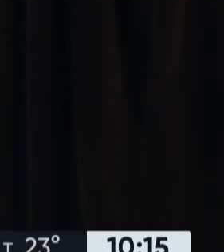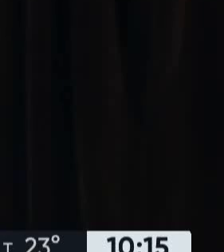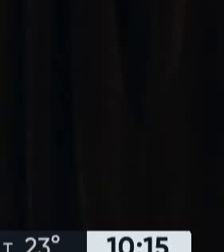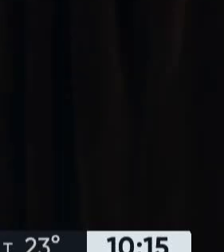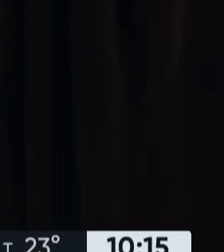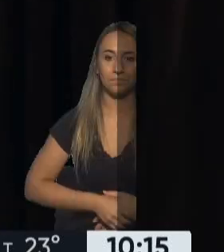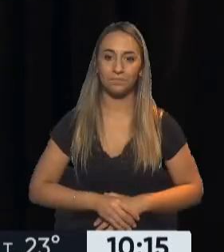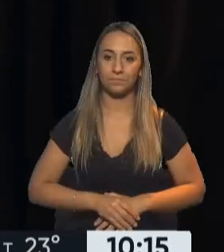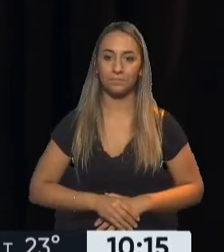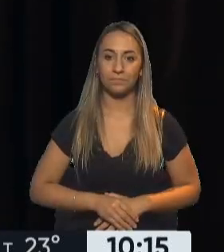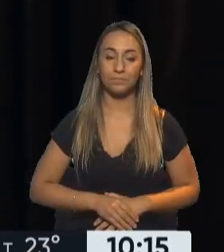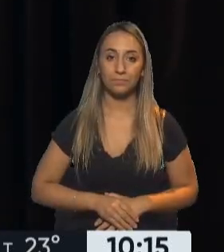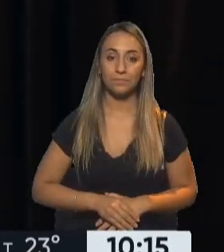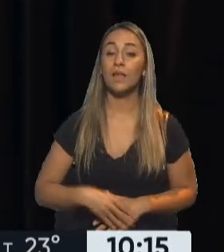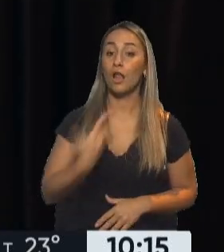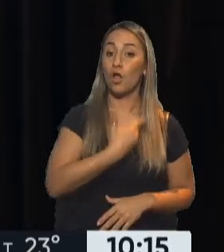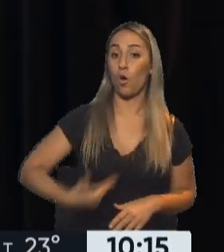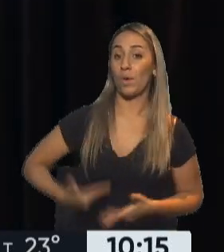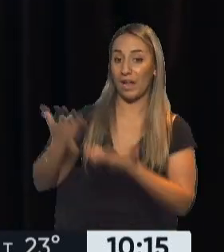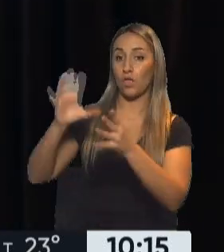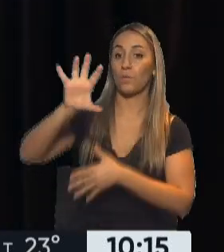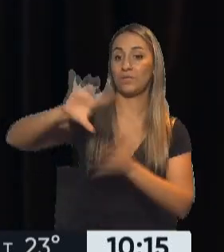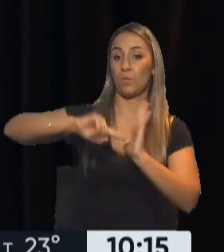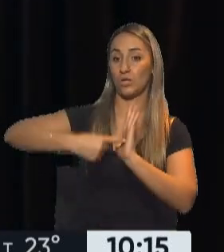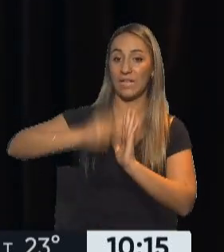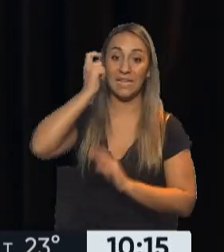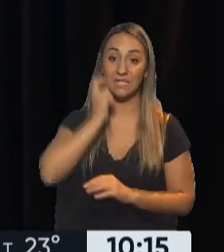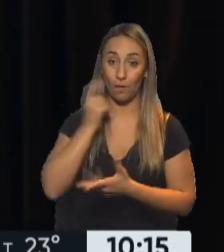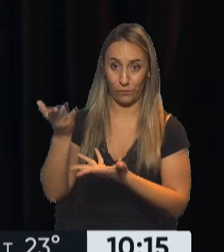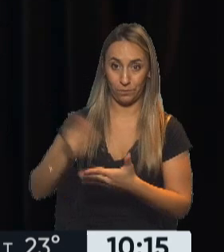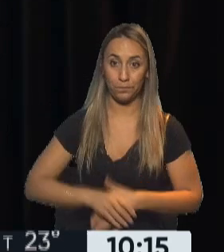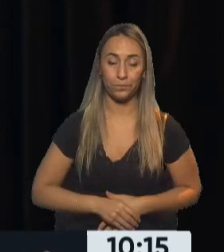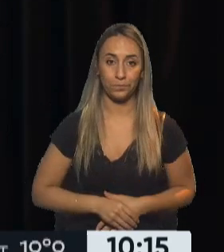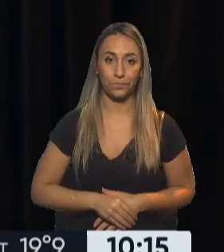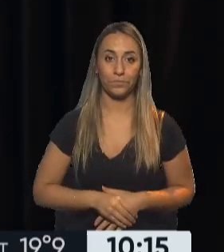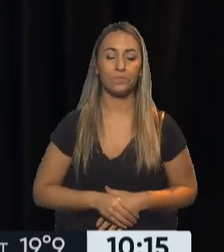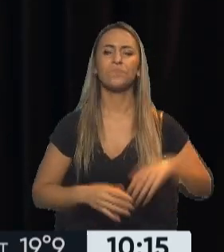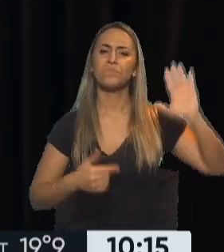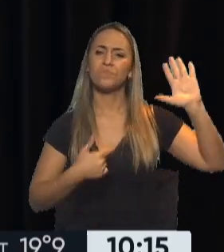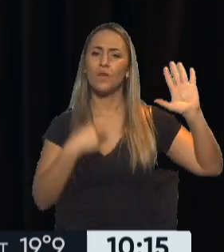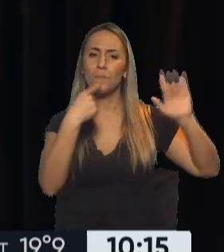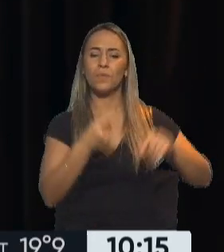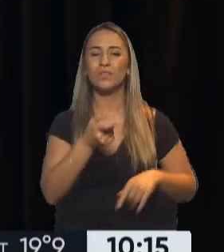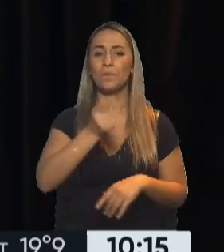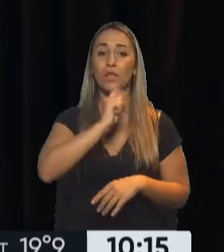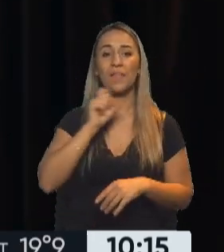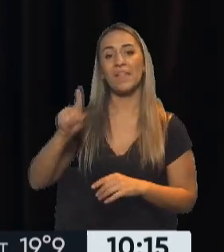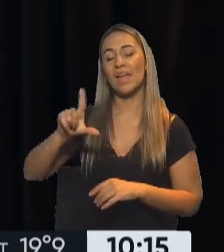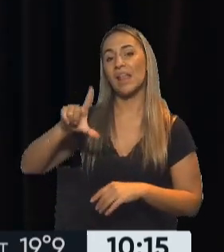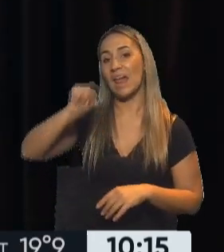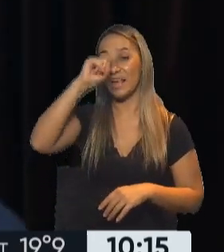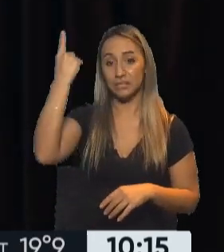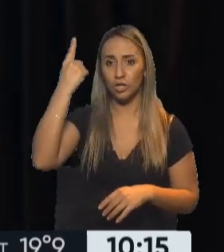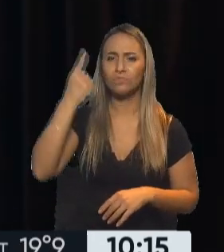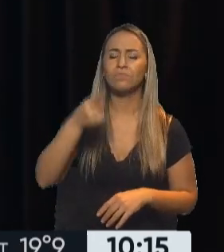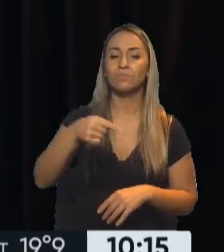mercado. Así que bueno, gobernador de la provincia de Buenos Aires. Muchas gracias por venir. Muchísimos. Ana Gutiérrez Matus para La Nación Más. ¿Cuáles son las